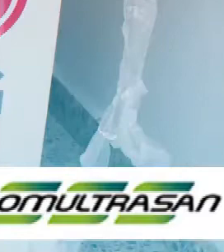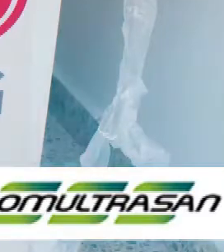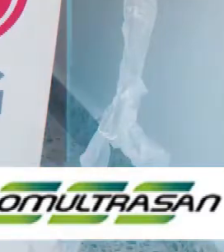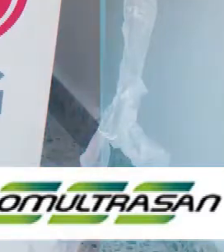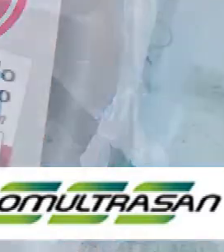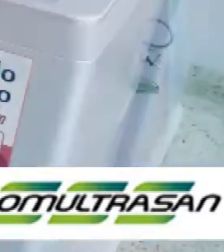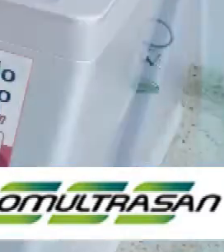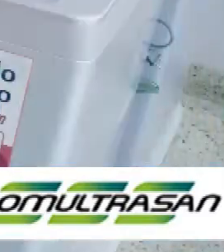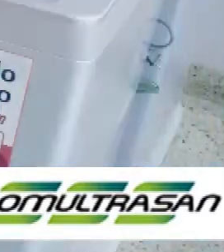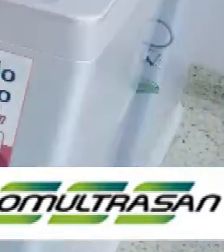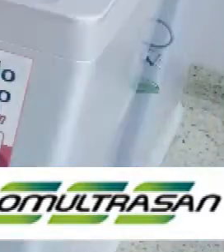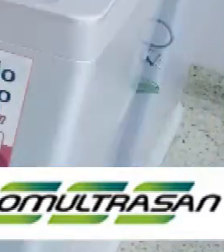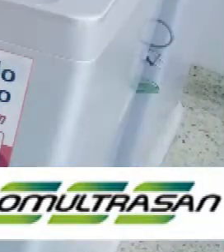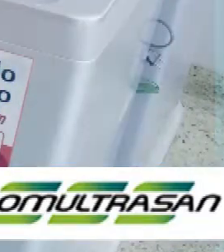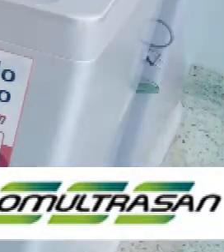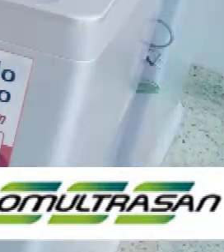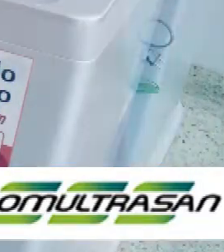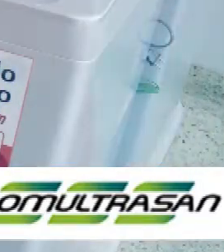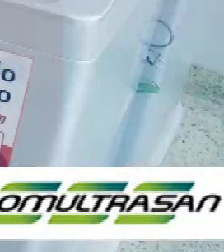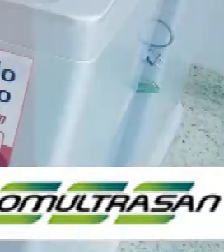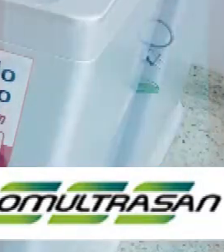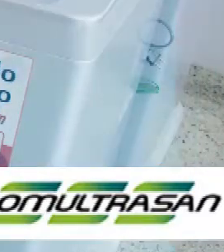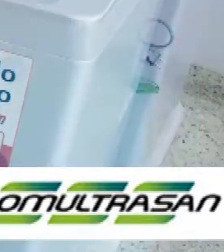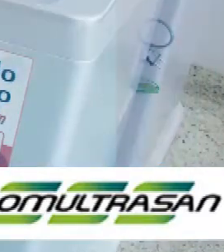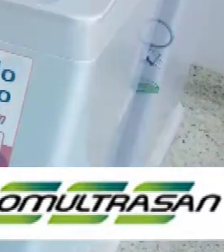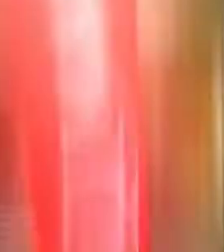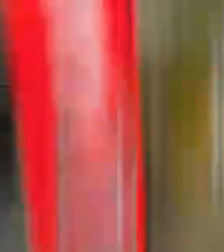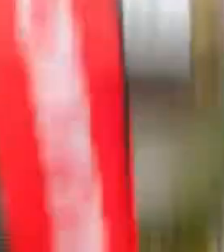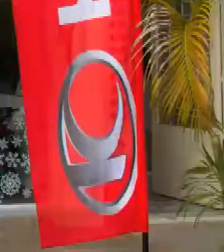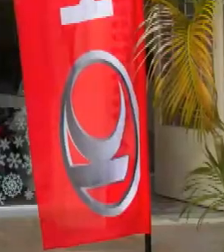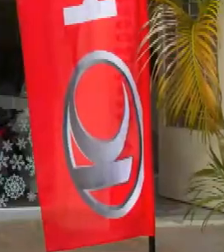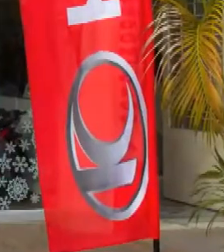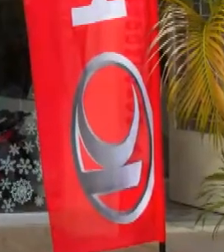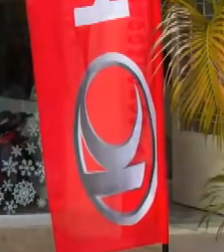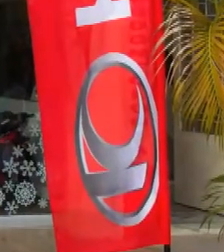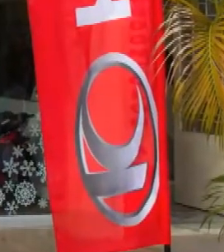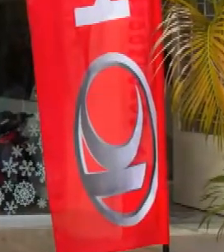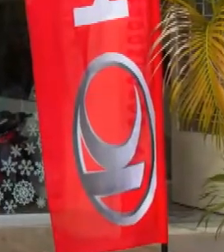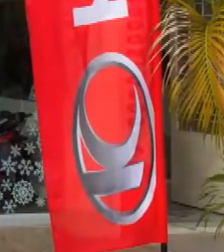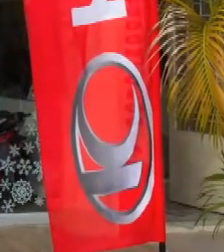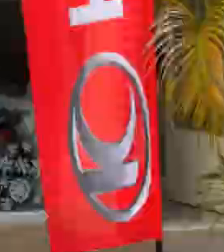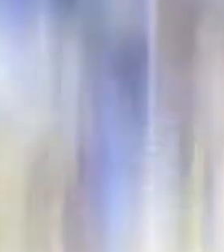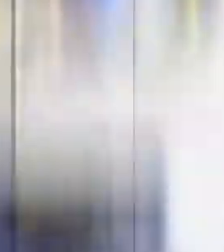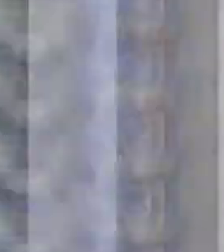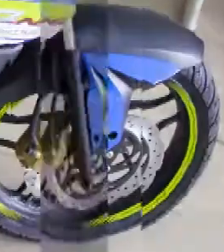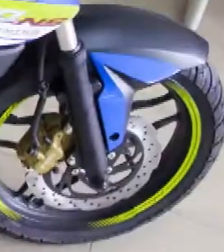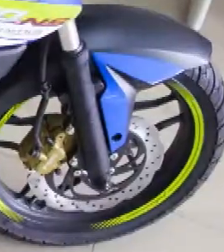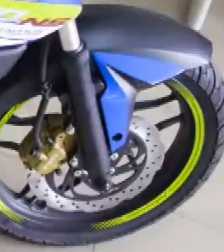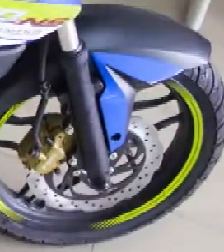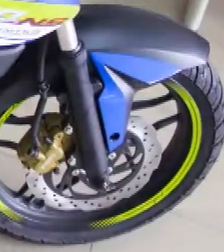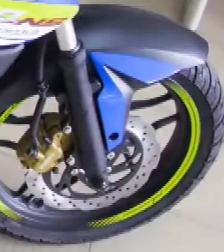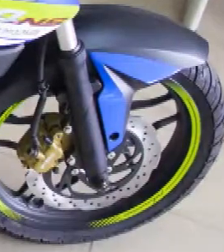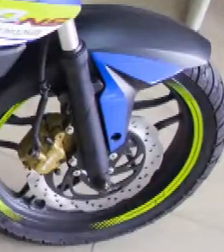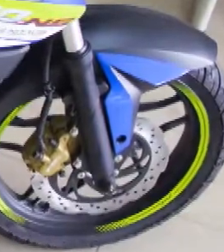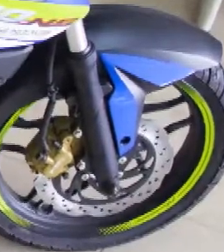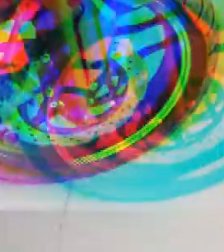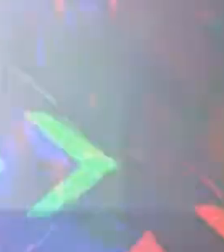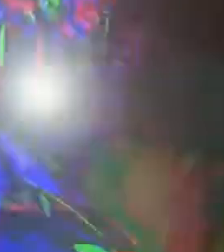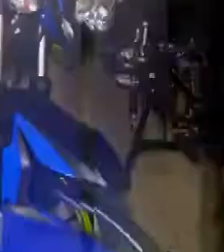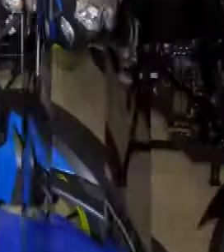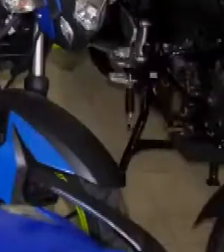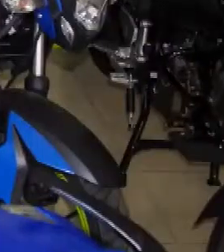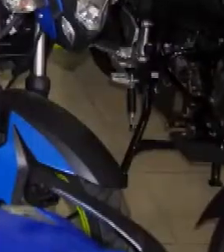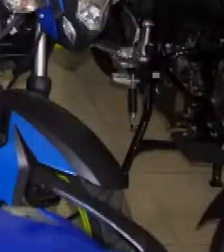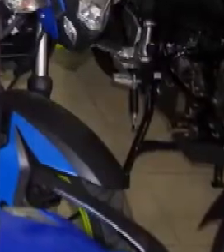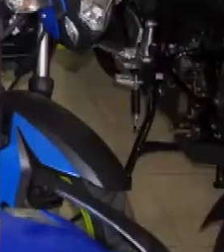Nuestra pasión es mejorar su vida. Visítenos. Estrene moto con Comultrasan Motos. Tenemos planes de pago de hasta